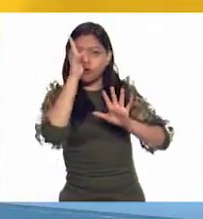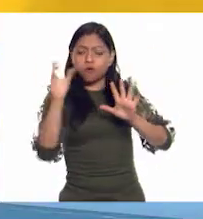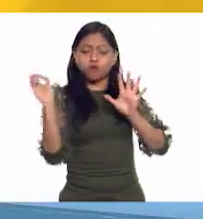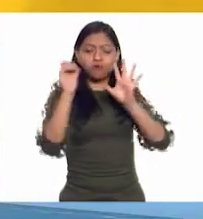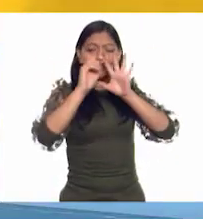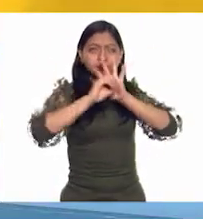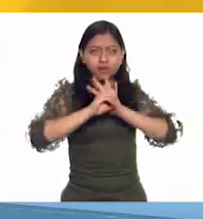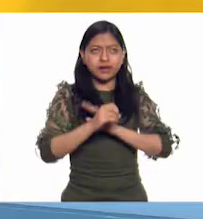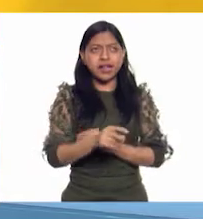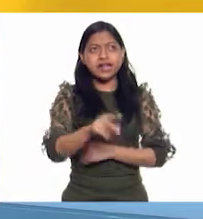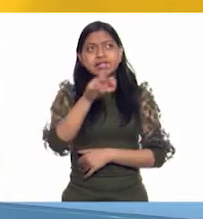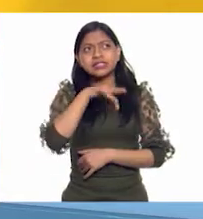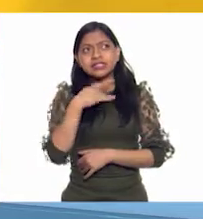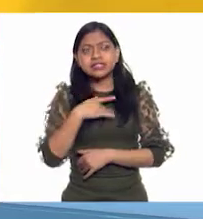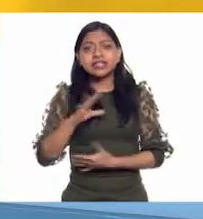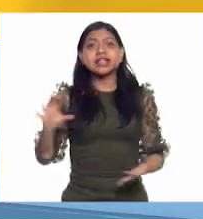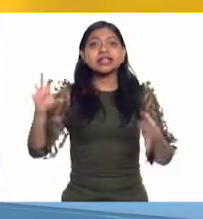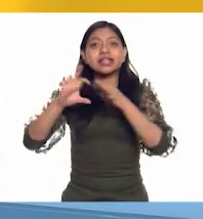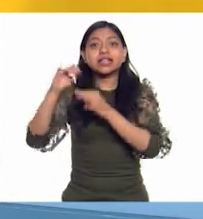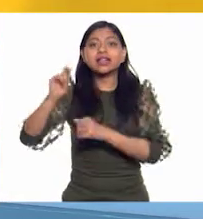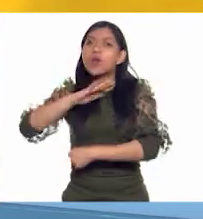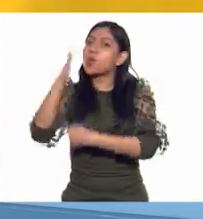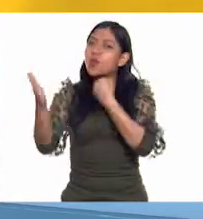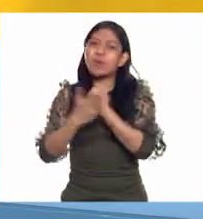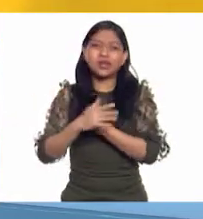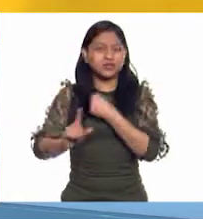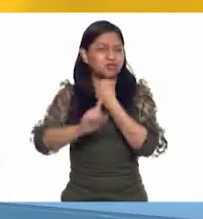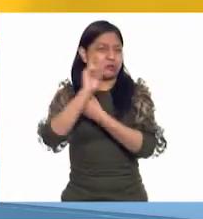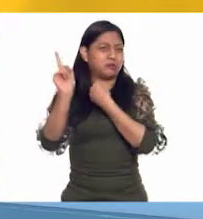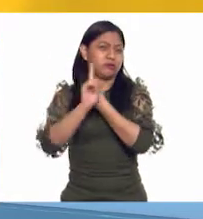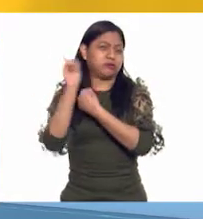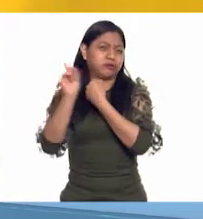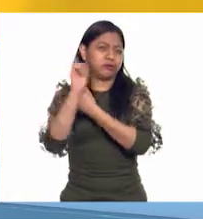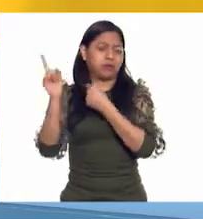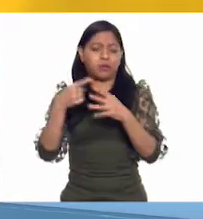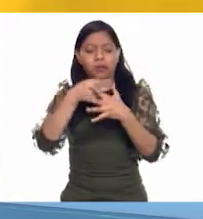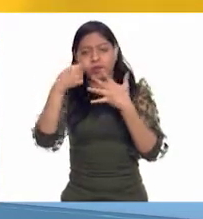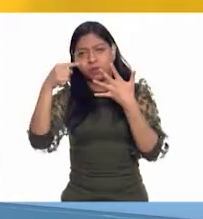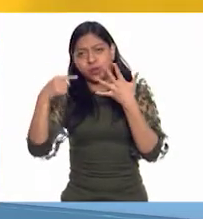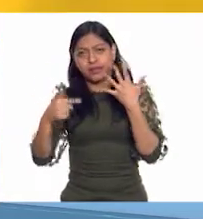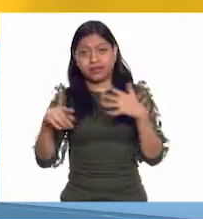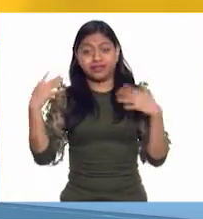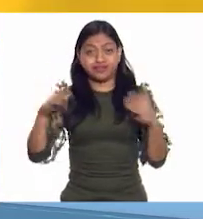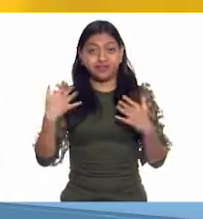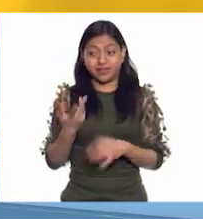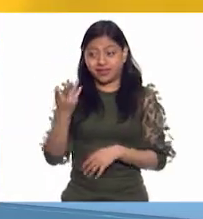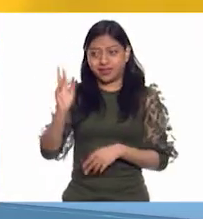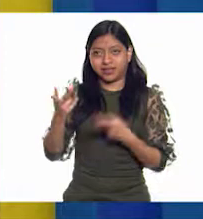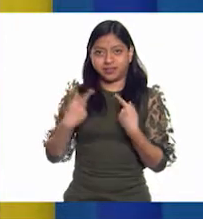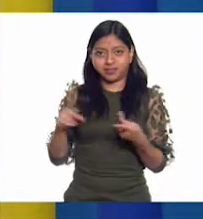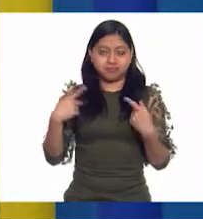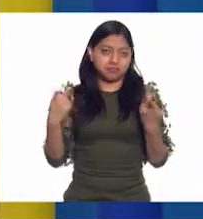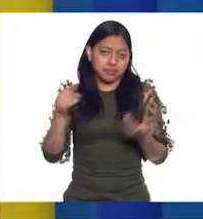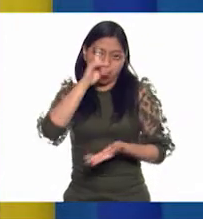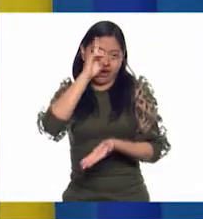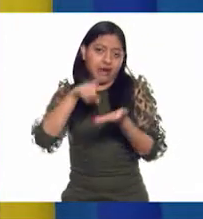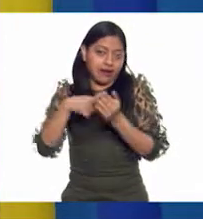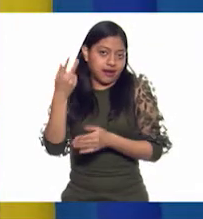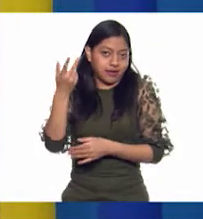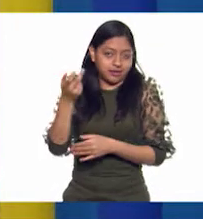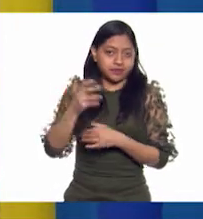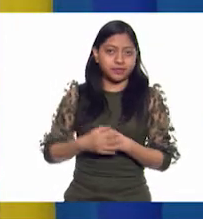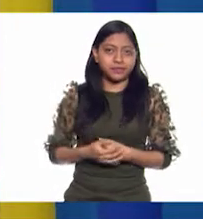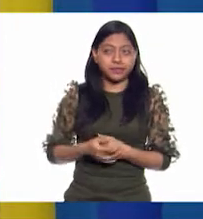efecto, siempre los asociaron con presagios de mala suerte o catástrofes. Uf, ¿qué cosas provocaban, maestro? Con base